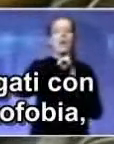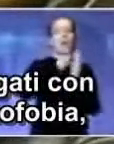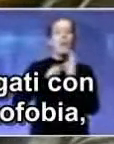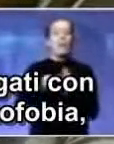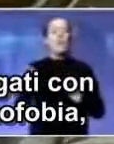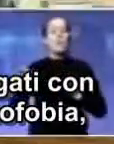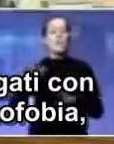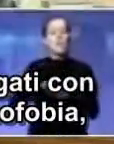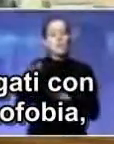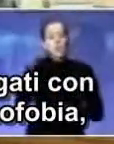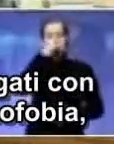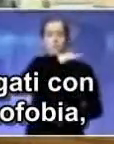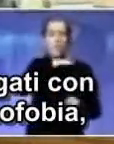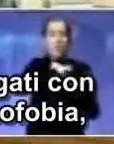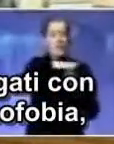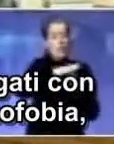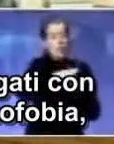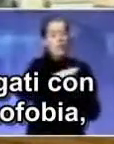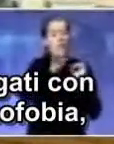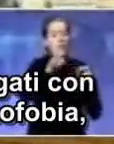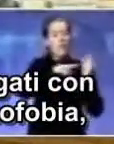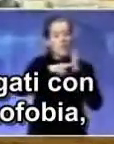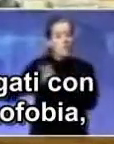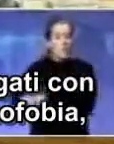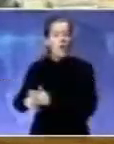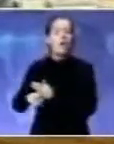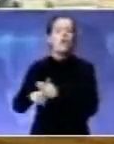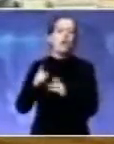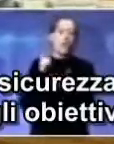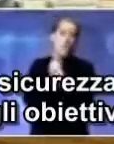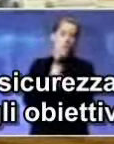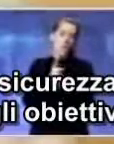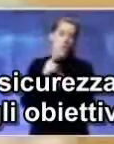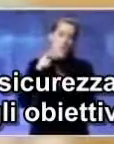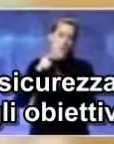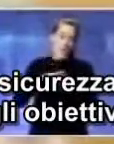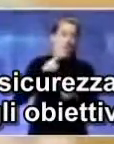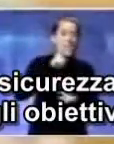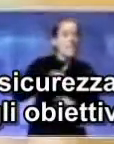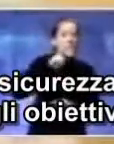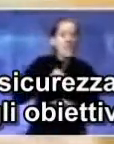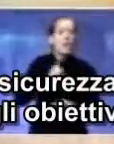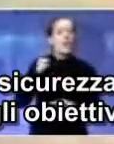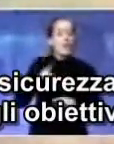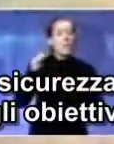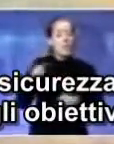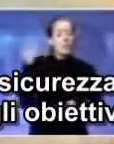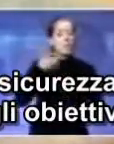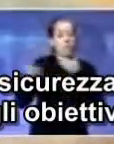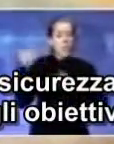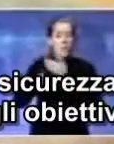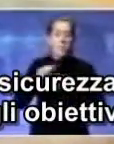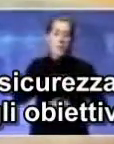para denunciar casos relacionados con la discriminación o la homofobia y establecer lazos con los cuerpos y fuerzas de seguridad del